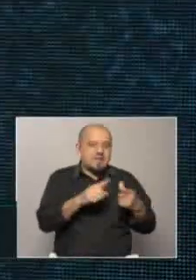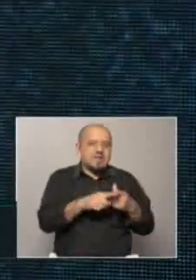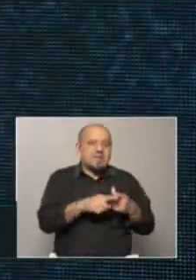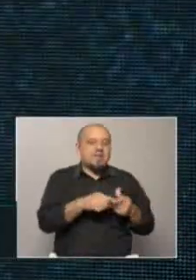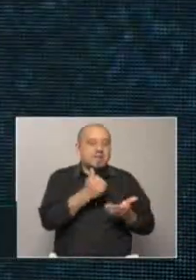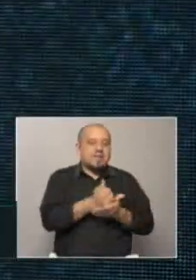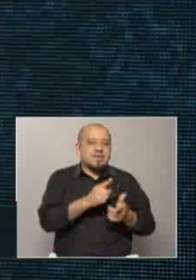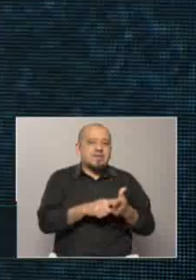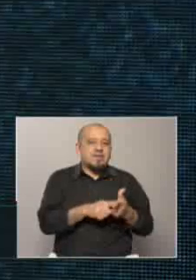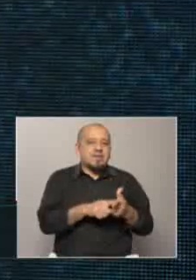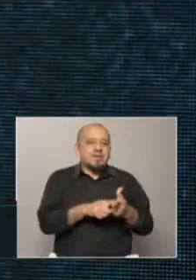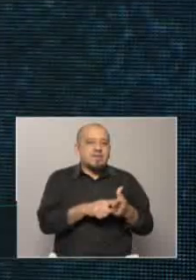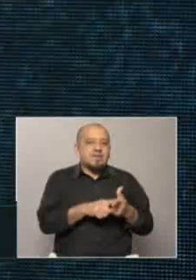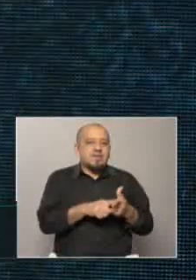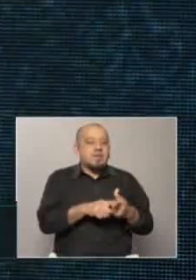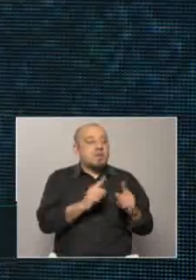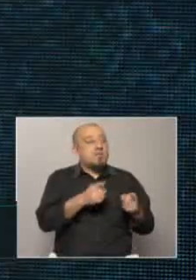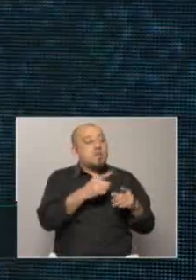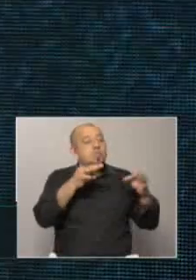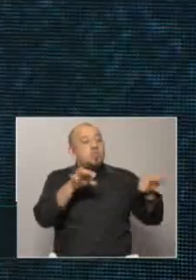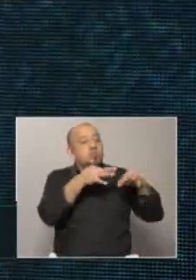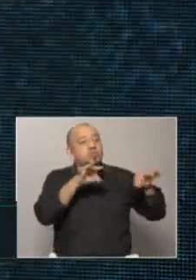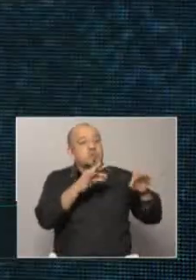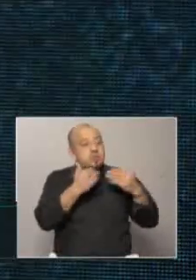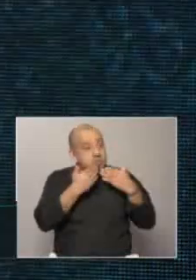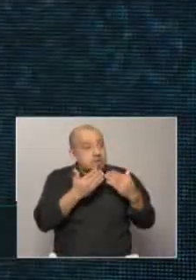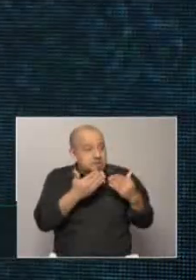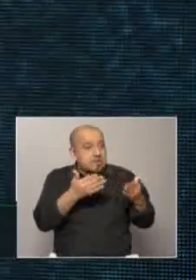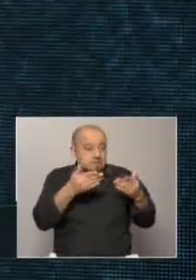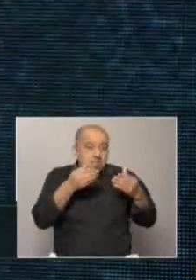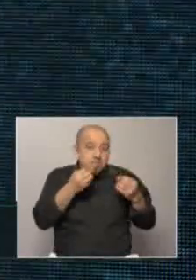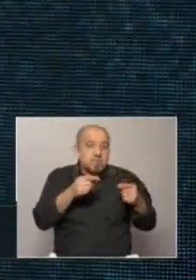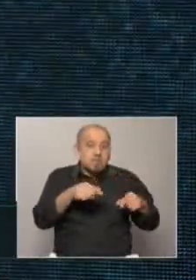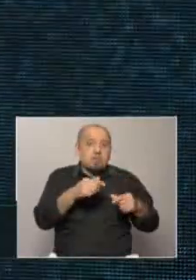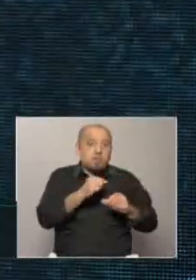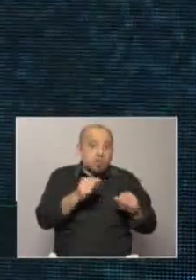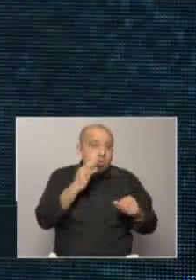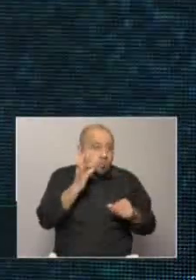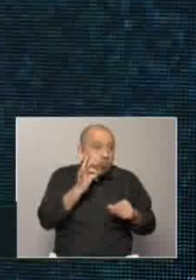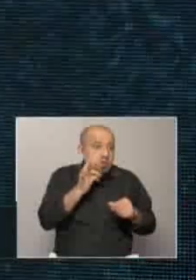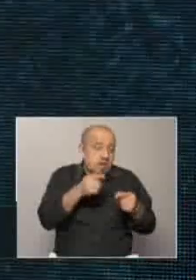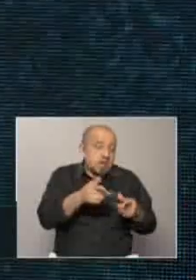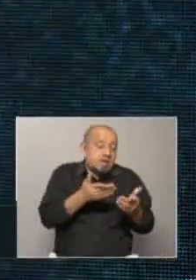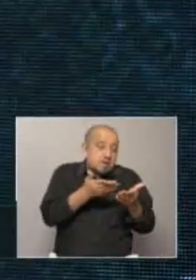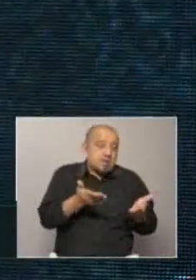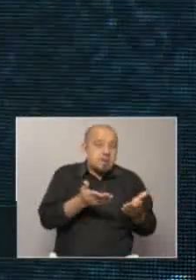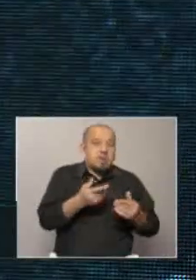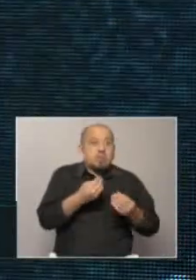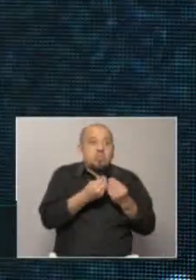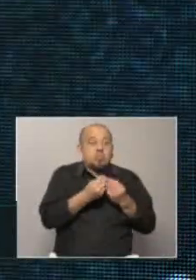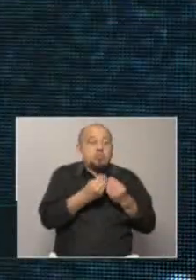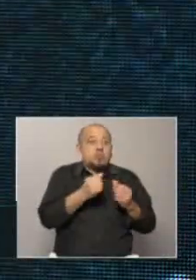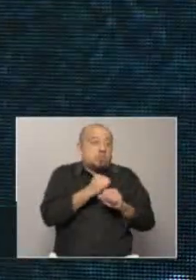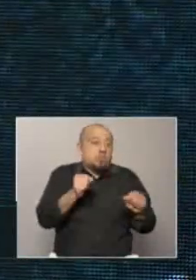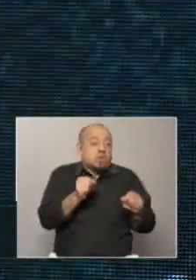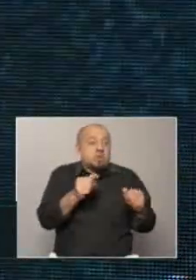están acá. Y también los músicos muy agradecidos de que también tener esa posibilidad, porque muchos no pueden